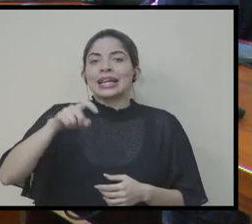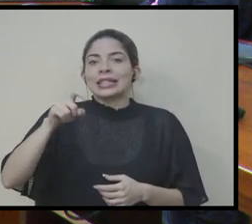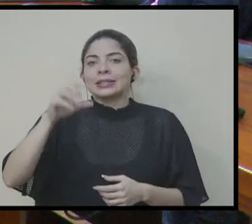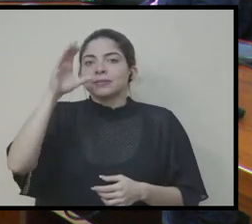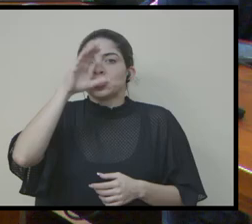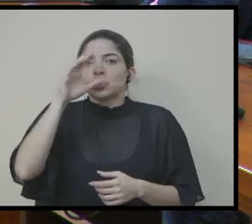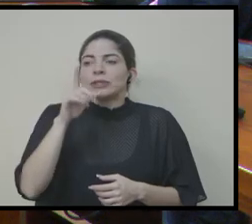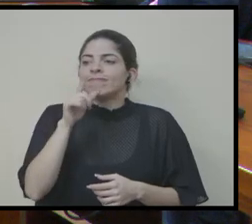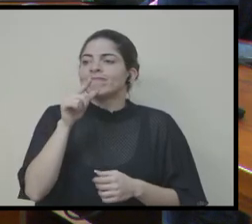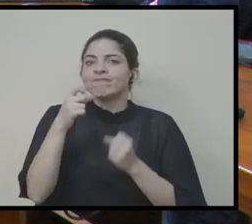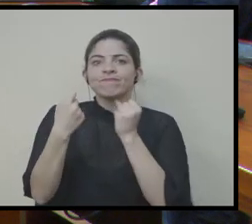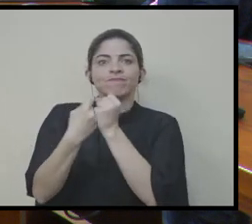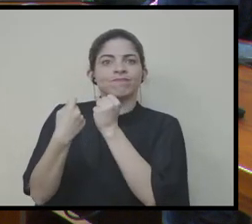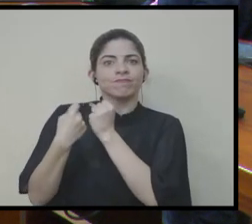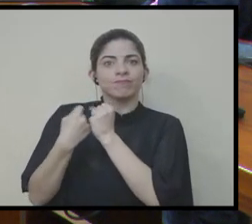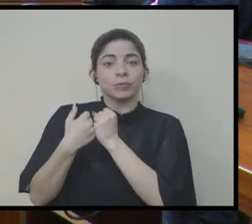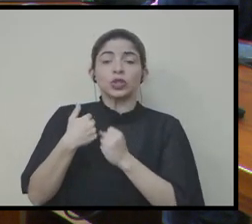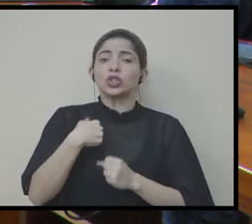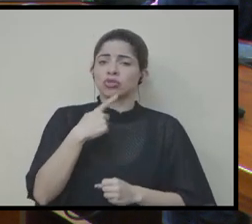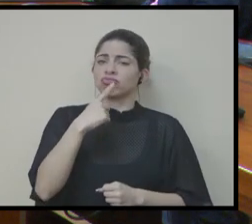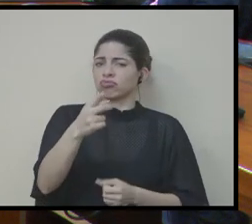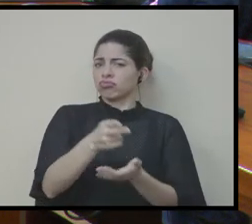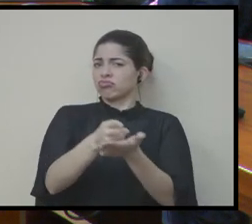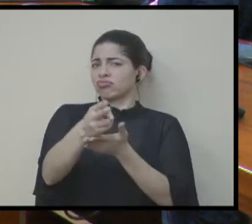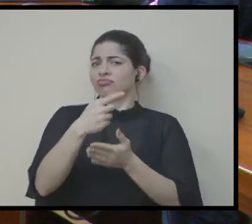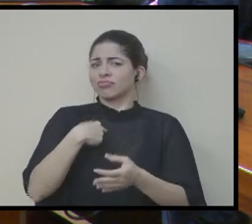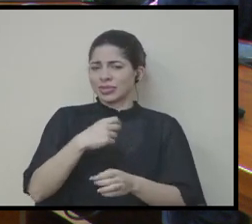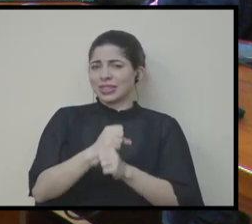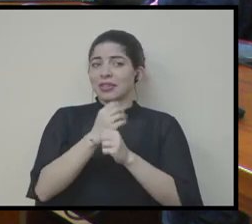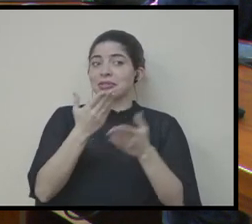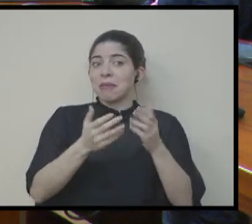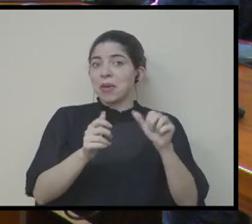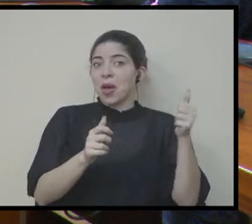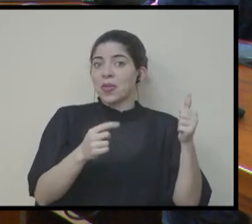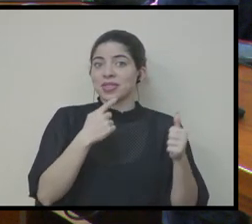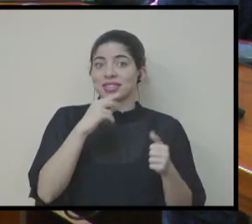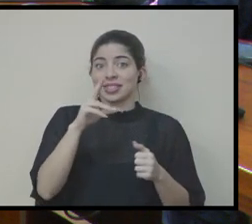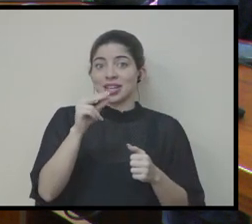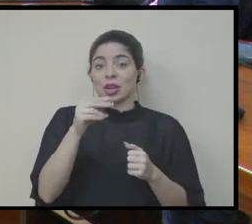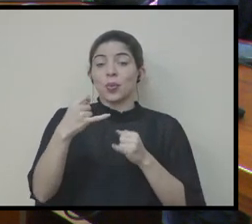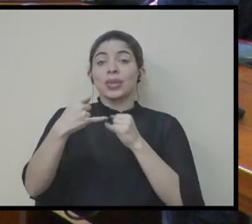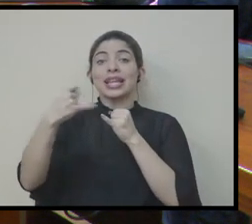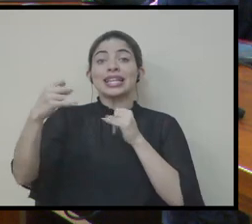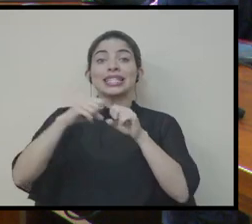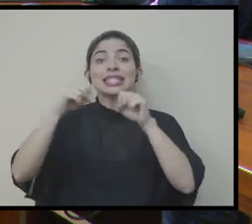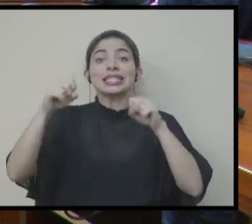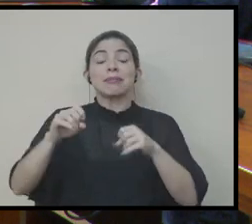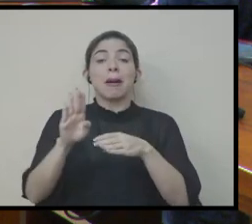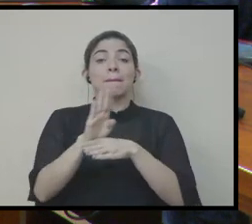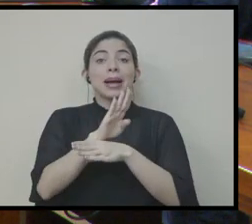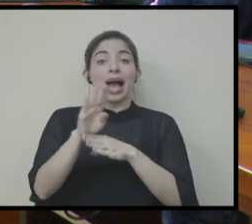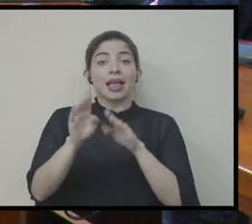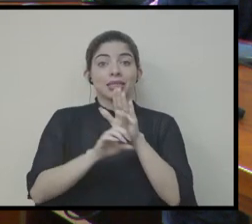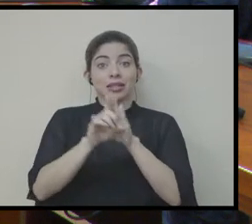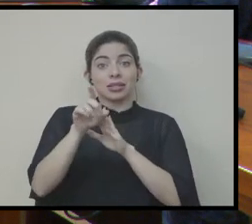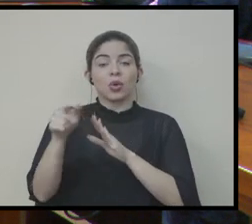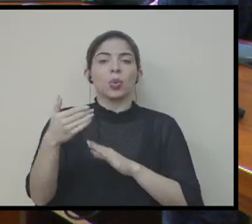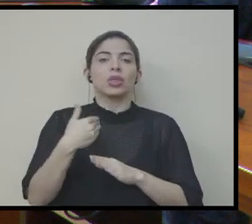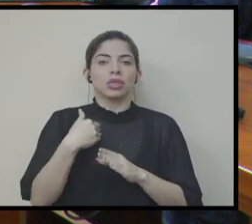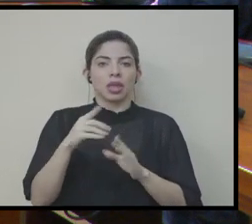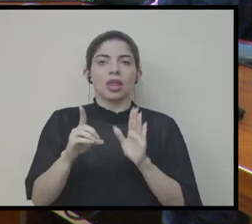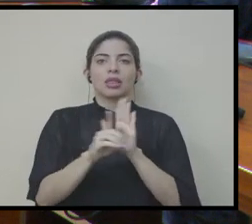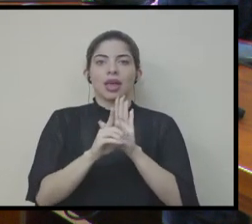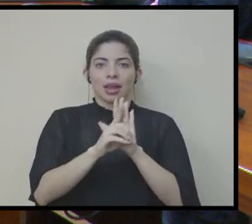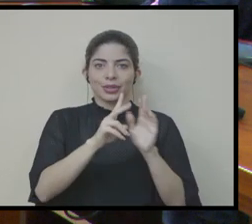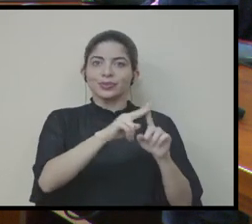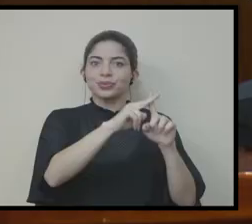ese apoyo y donde yo le garantizo, aunque otros digan que no, que por medio de una línea del Sistema de Banca para el Desarrollo, usted tiene derecho a ese